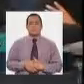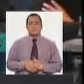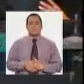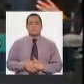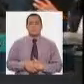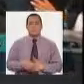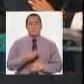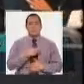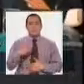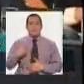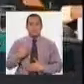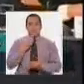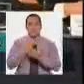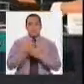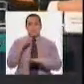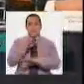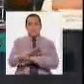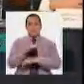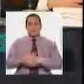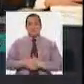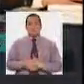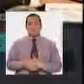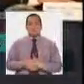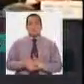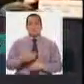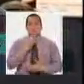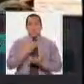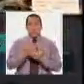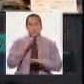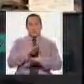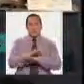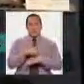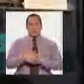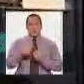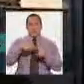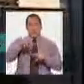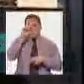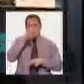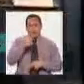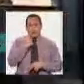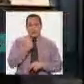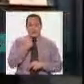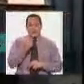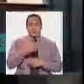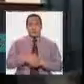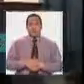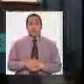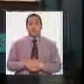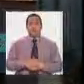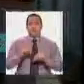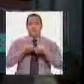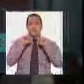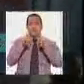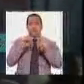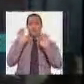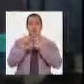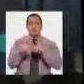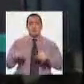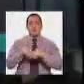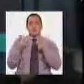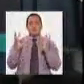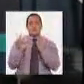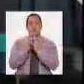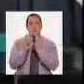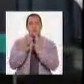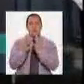Premier, buenas tardes. Premier, buenas tardes. TV Perú, Omar Figueroa. Una consulta. La reunión